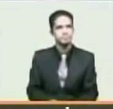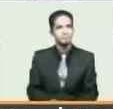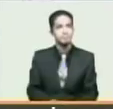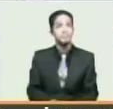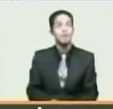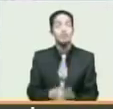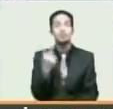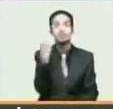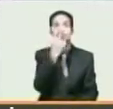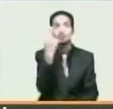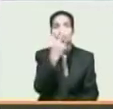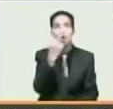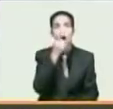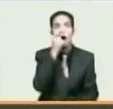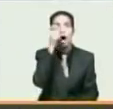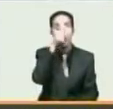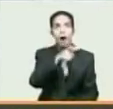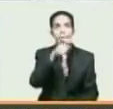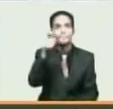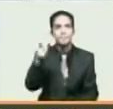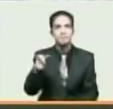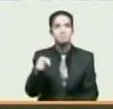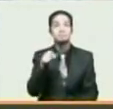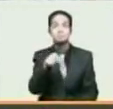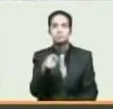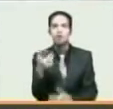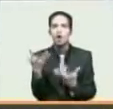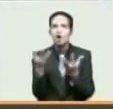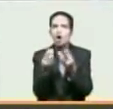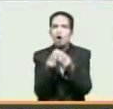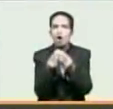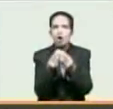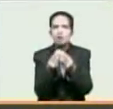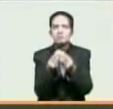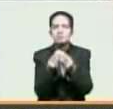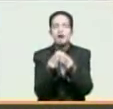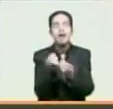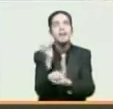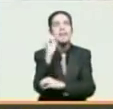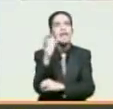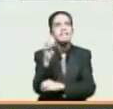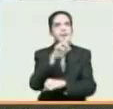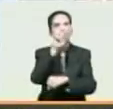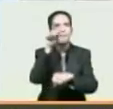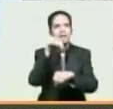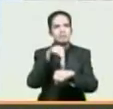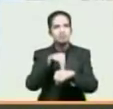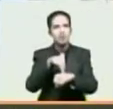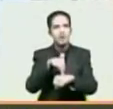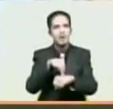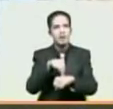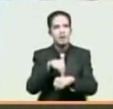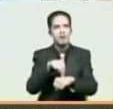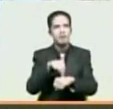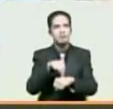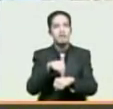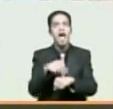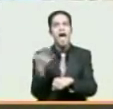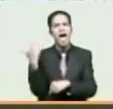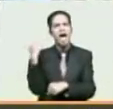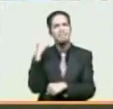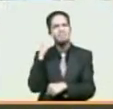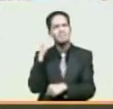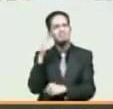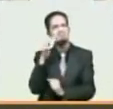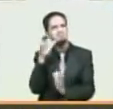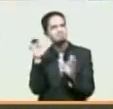Esos dos caballeros que están allí. Con ellos nos fuimos a la Asamblea Nacional. Y donde fueron sacados por la